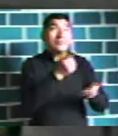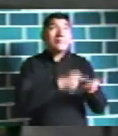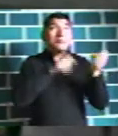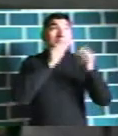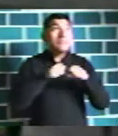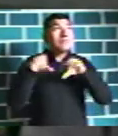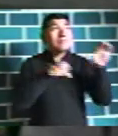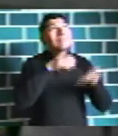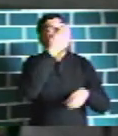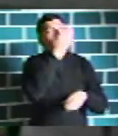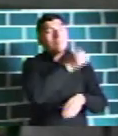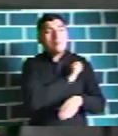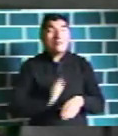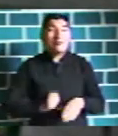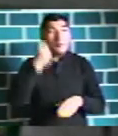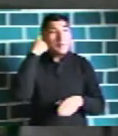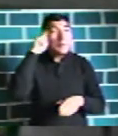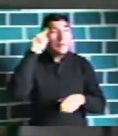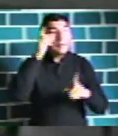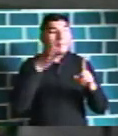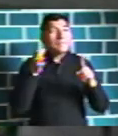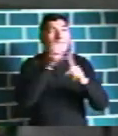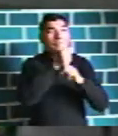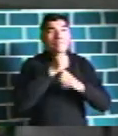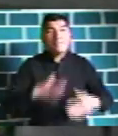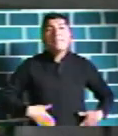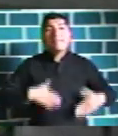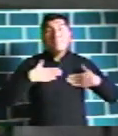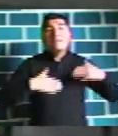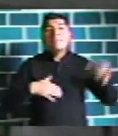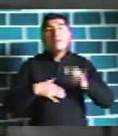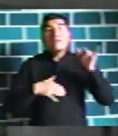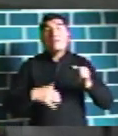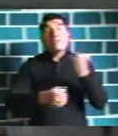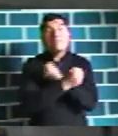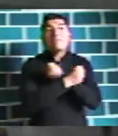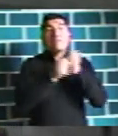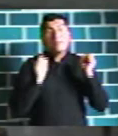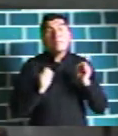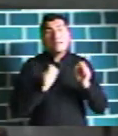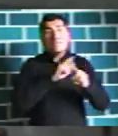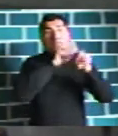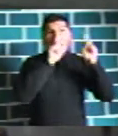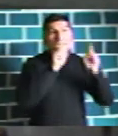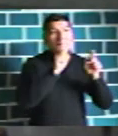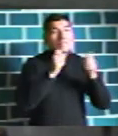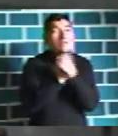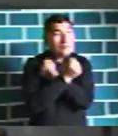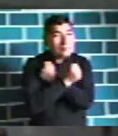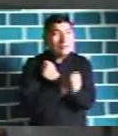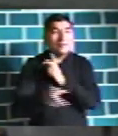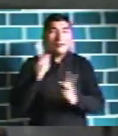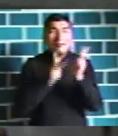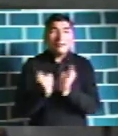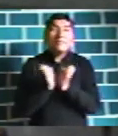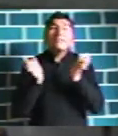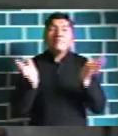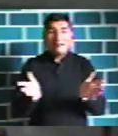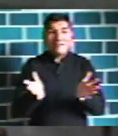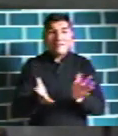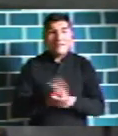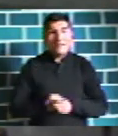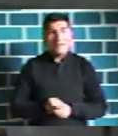hacer señor para alcanzar la vida eterna la salvación ama a tu prójimo